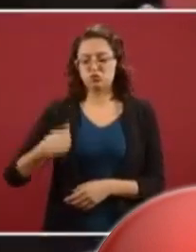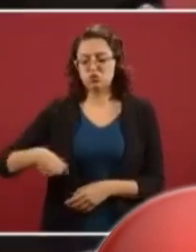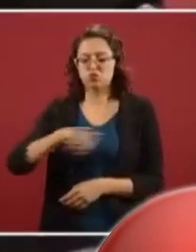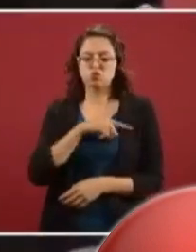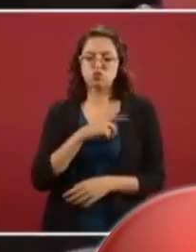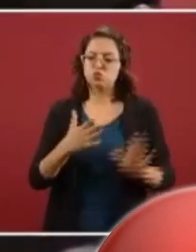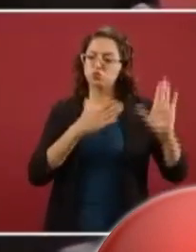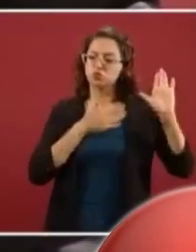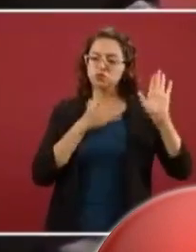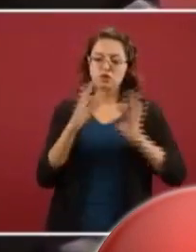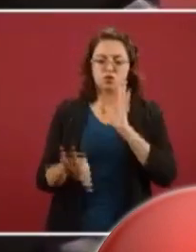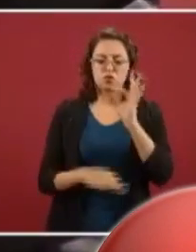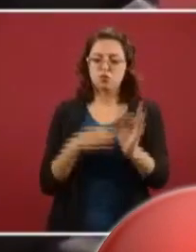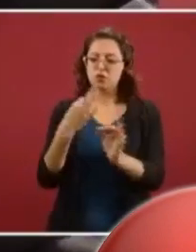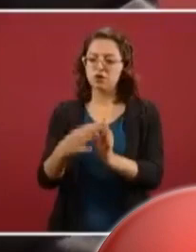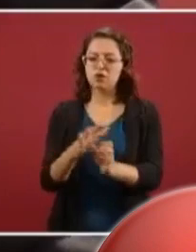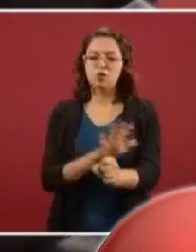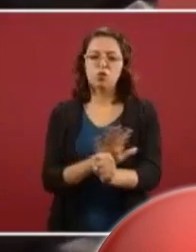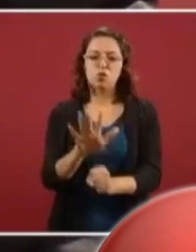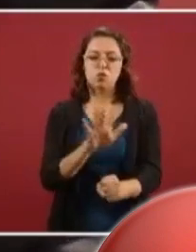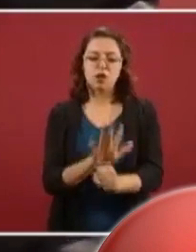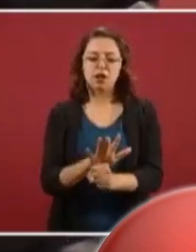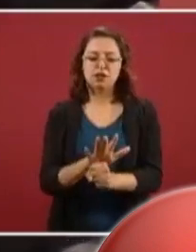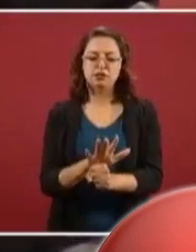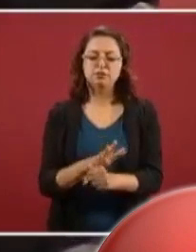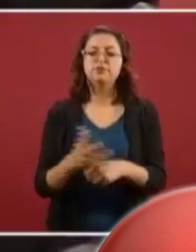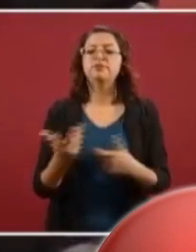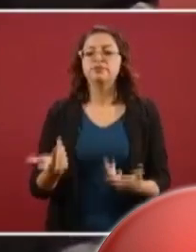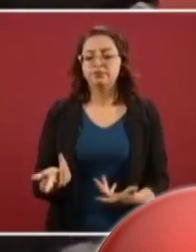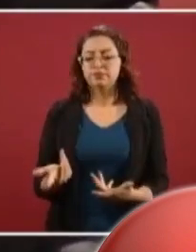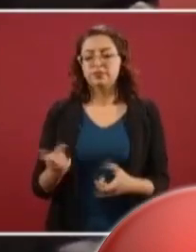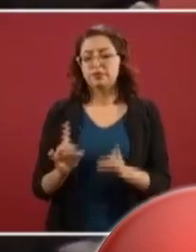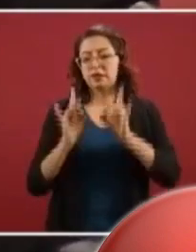que en estos casos